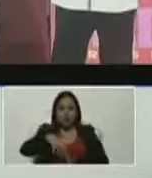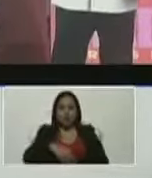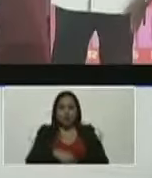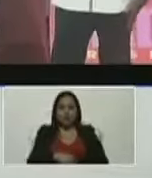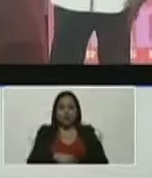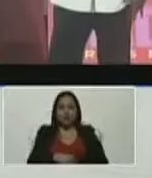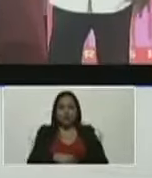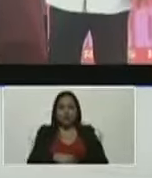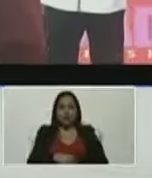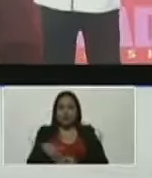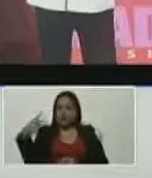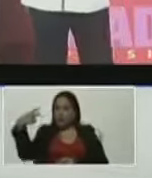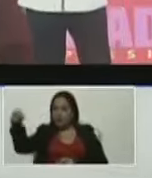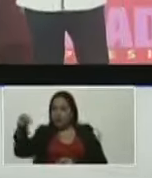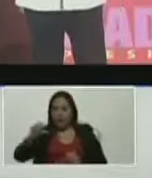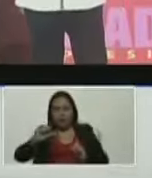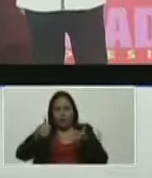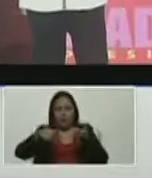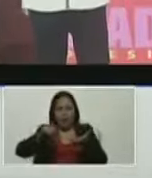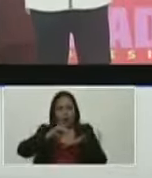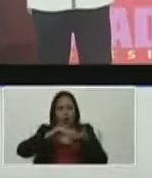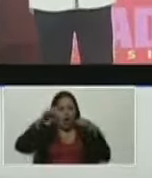Nos fuimos y empezó a llover.